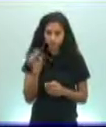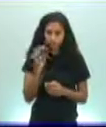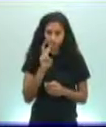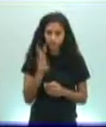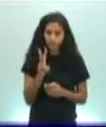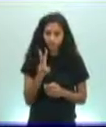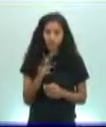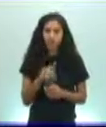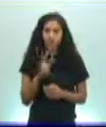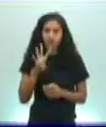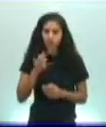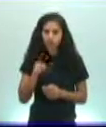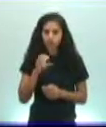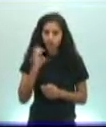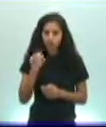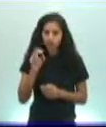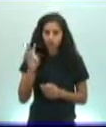que